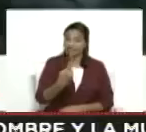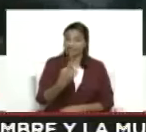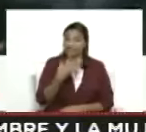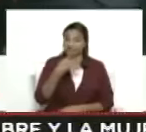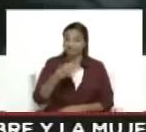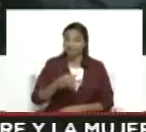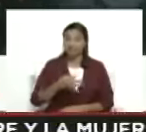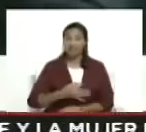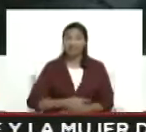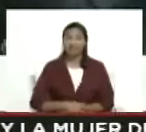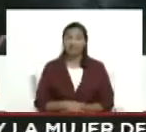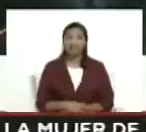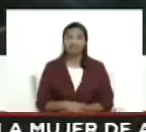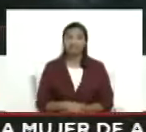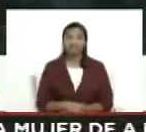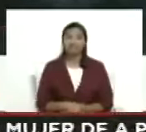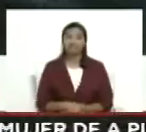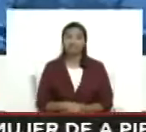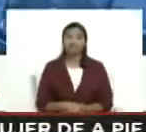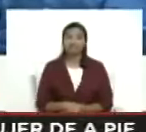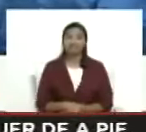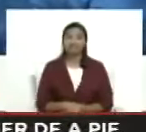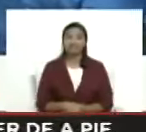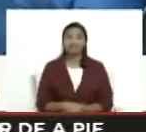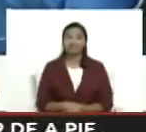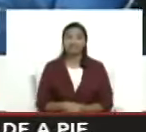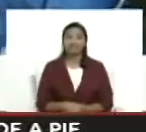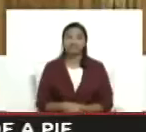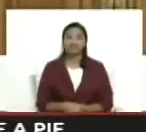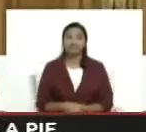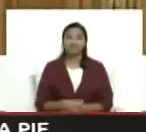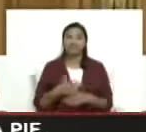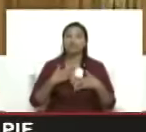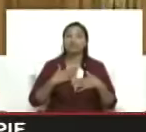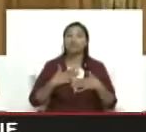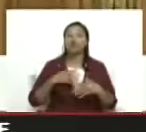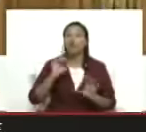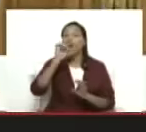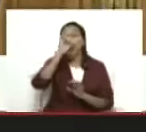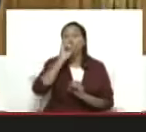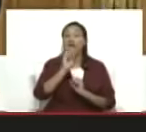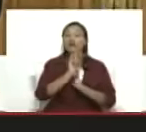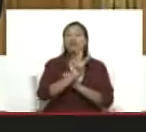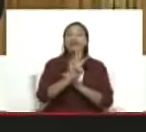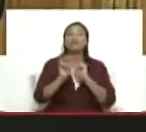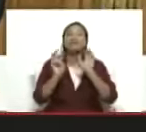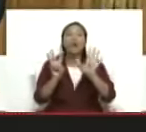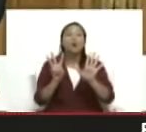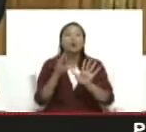voy a dar la brasa para mi sardina. Yo lo que tenía eran 38 años.